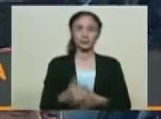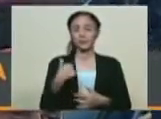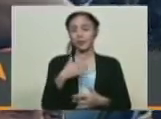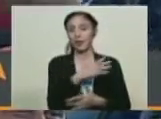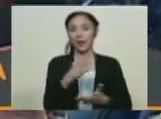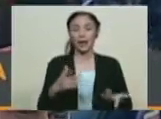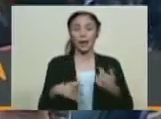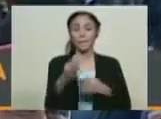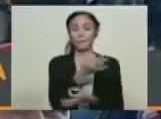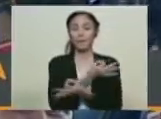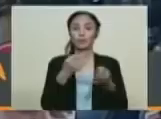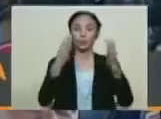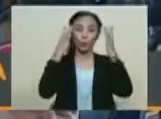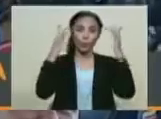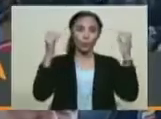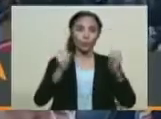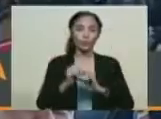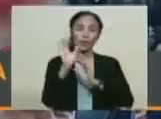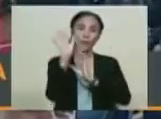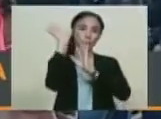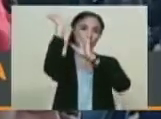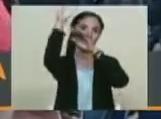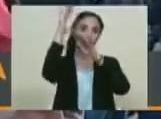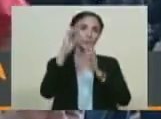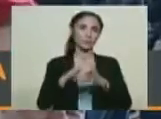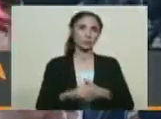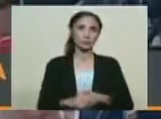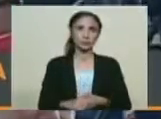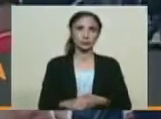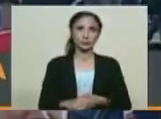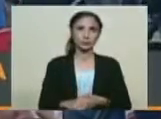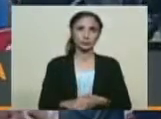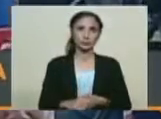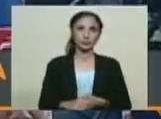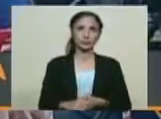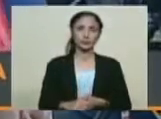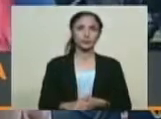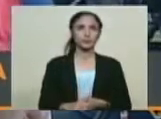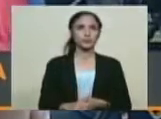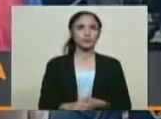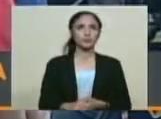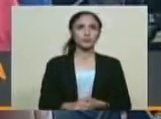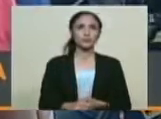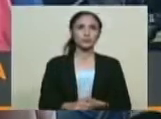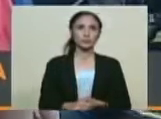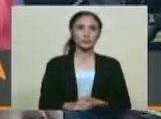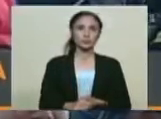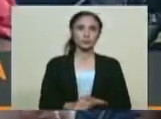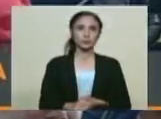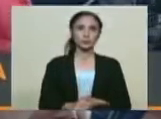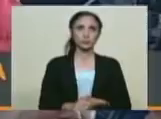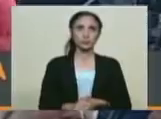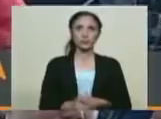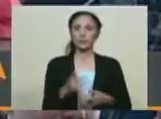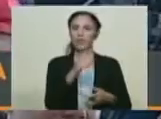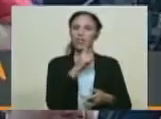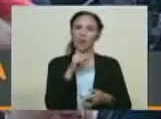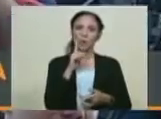basquetbol venezolano. Gloria del baloncesto. ¿Cómo es que le dicen a Cruz